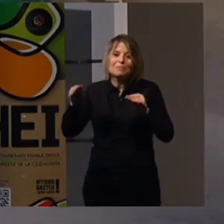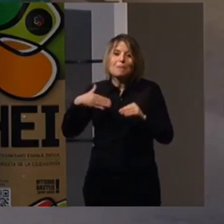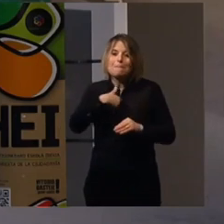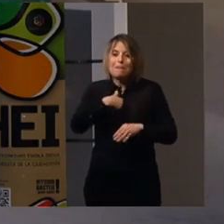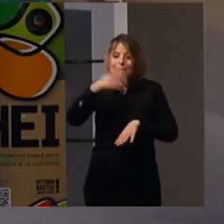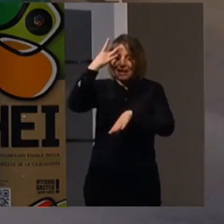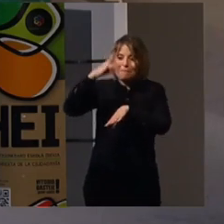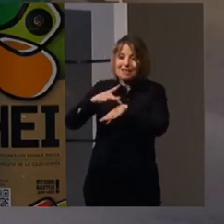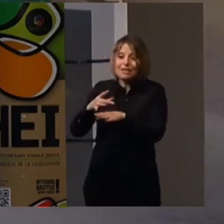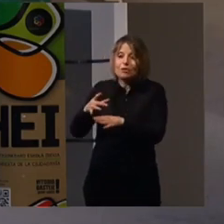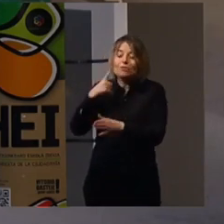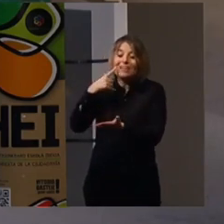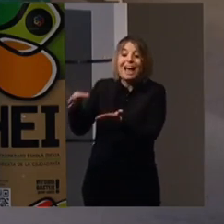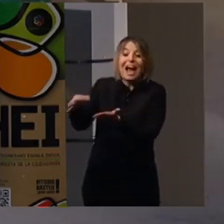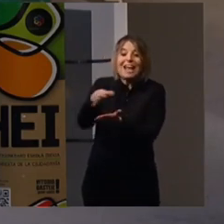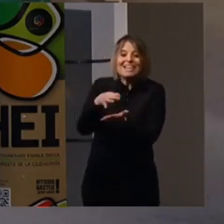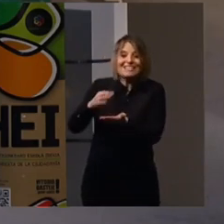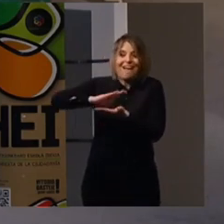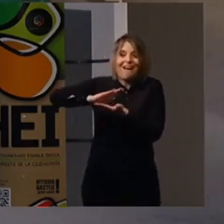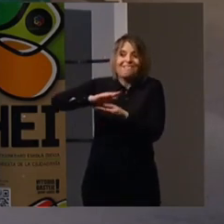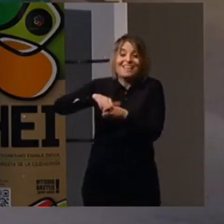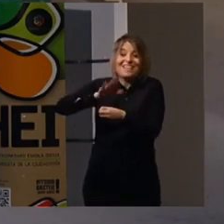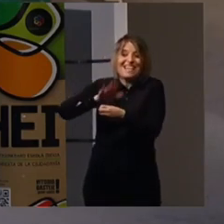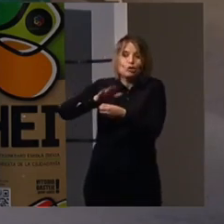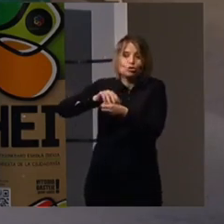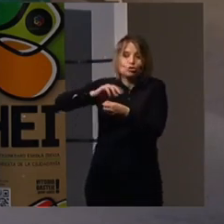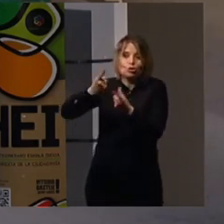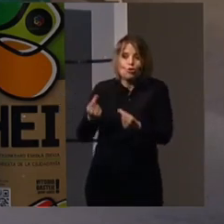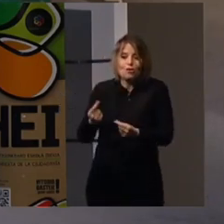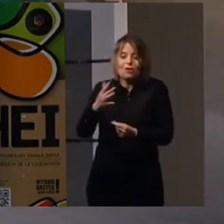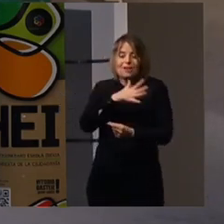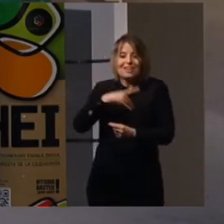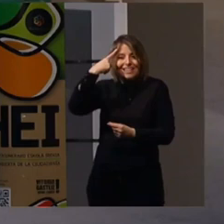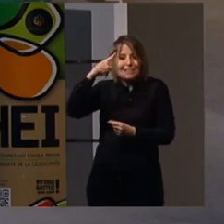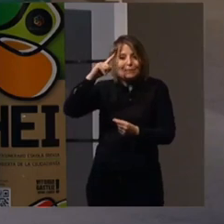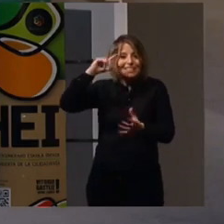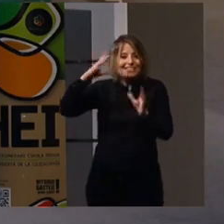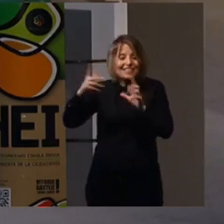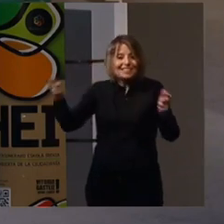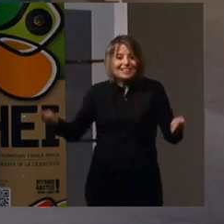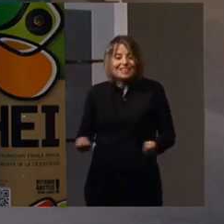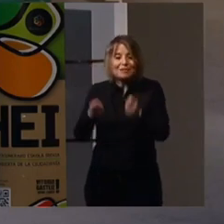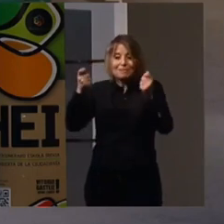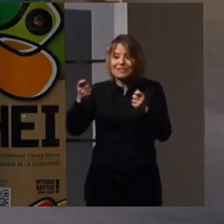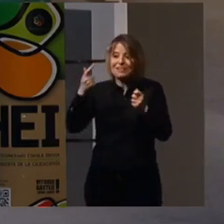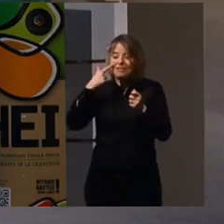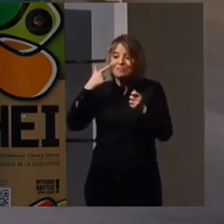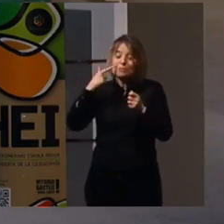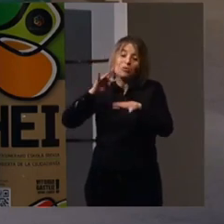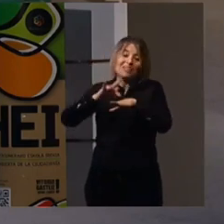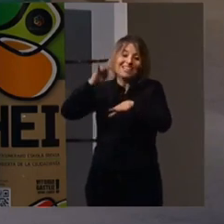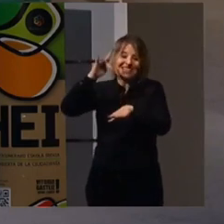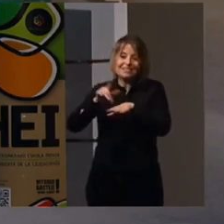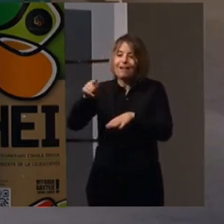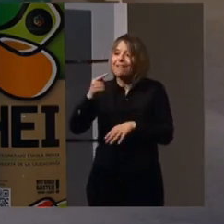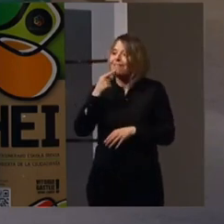del médico de la Isla del Tesoro. Y además supo que quería ser psiquiatra a partir de La Campana de Cristal. Lo leyó, el libro de Silvia